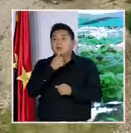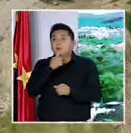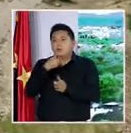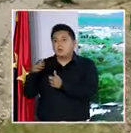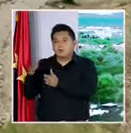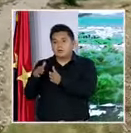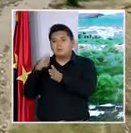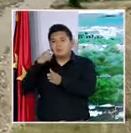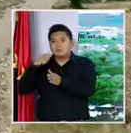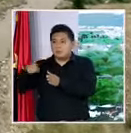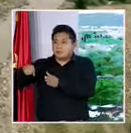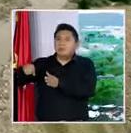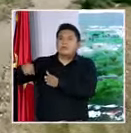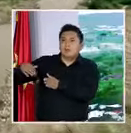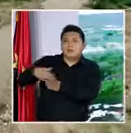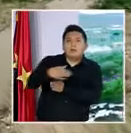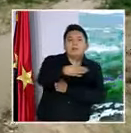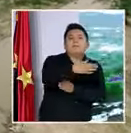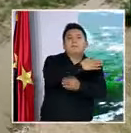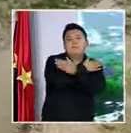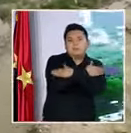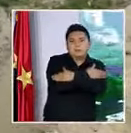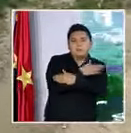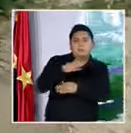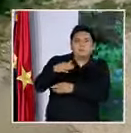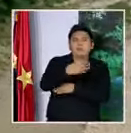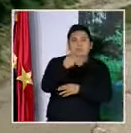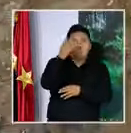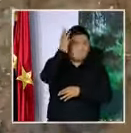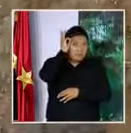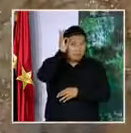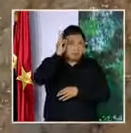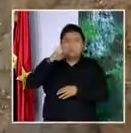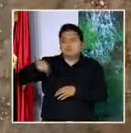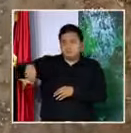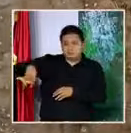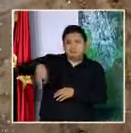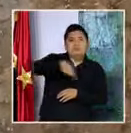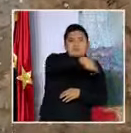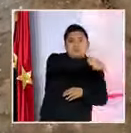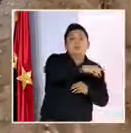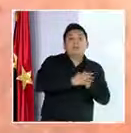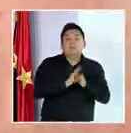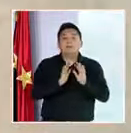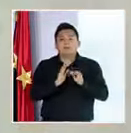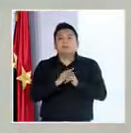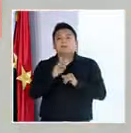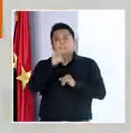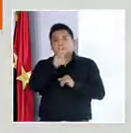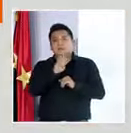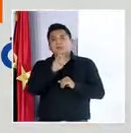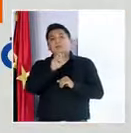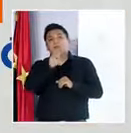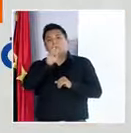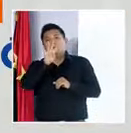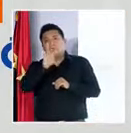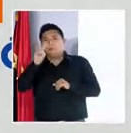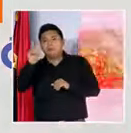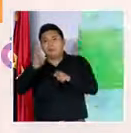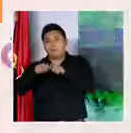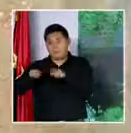Paula hasta la desembocadura del río Pamplonita en el municipio de Los Patios. La construcción de 792